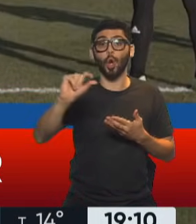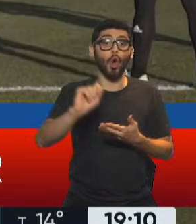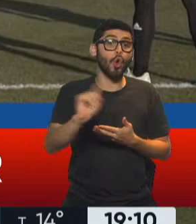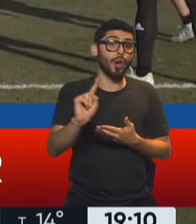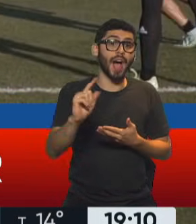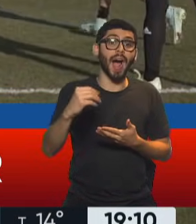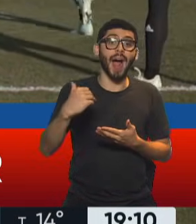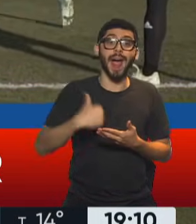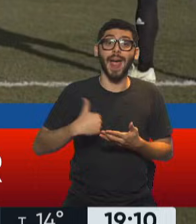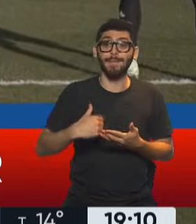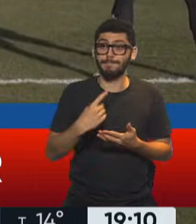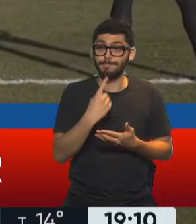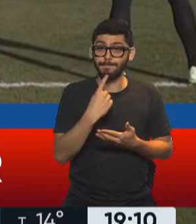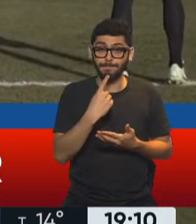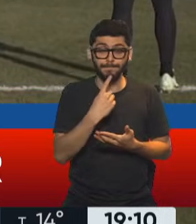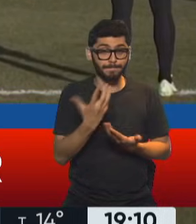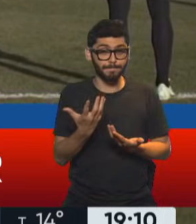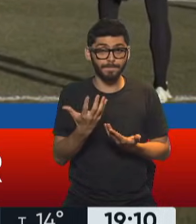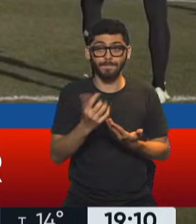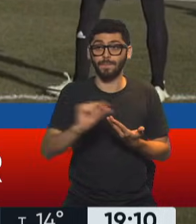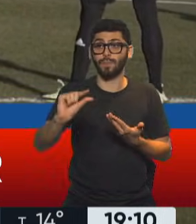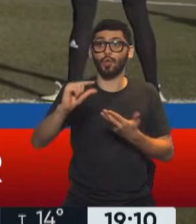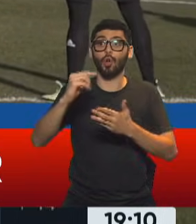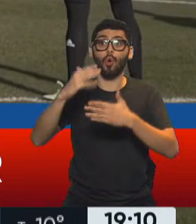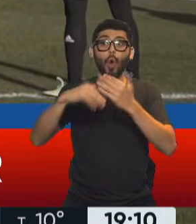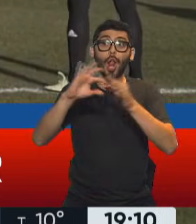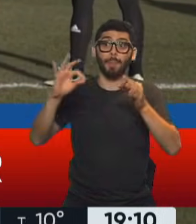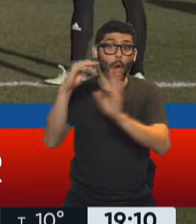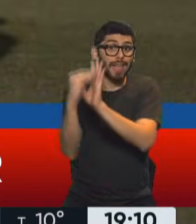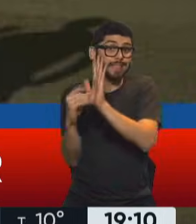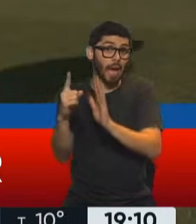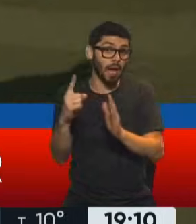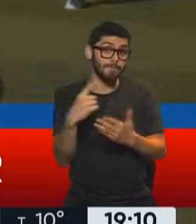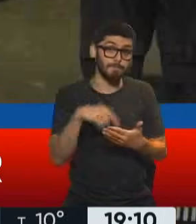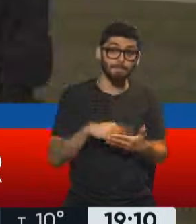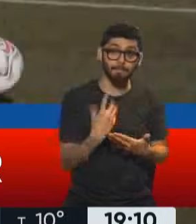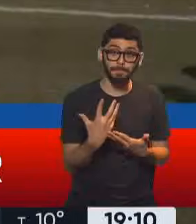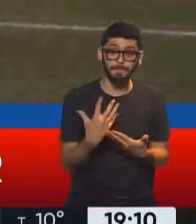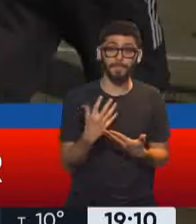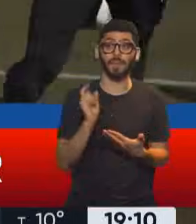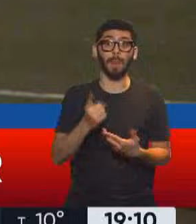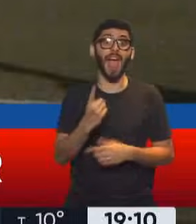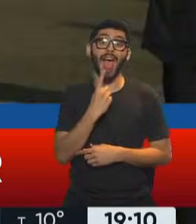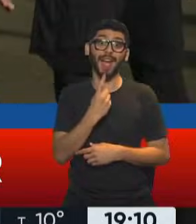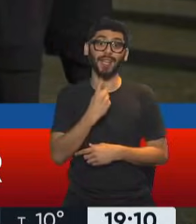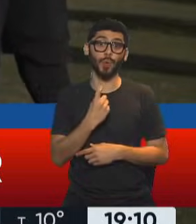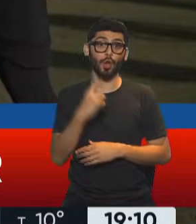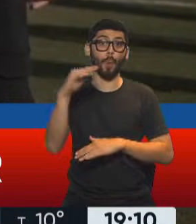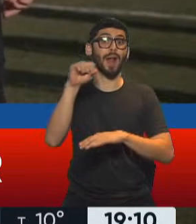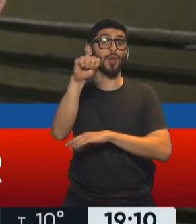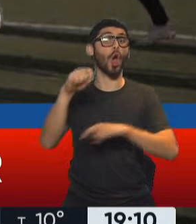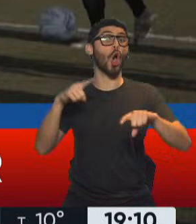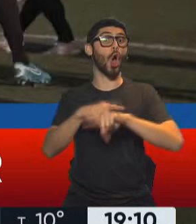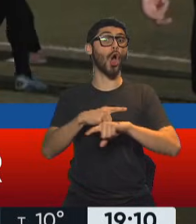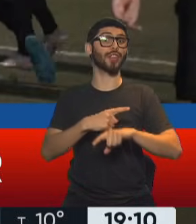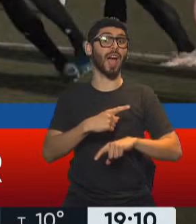está en esa instancia, y en consecuencia, mucho menos River, que tiene que jugar por la Copa Libertadores frente a Argentinos Juniors, y